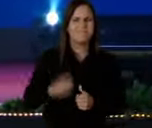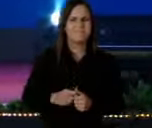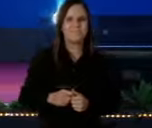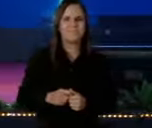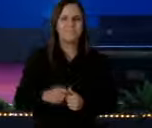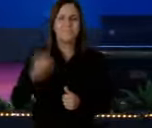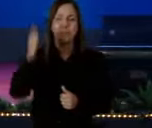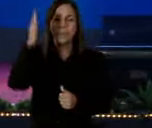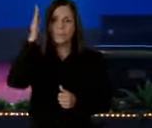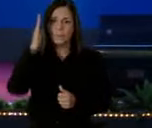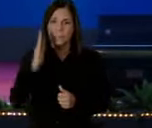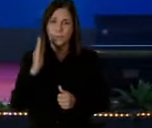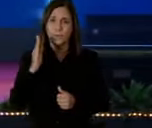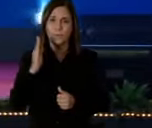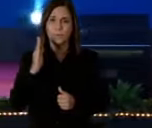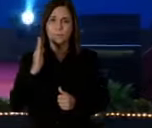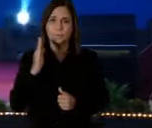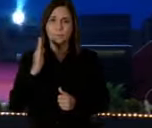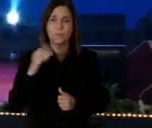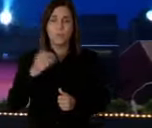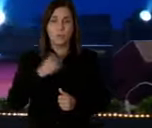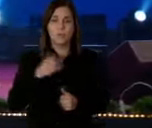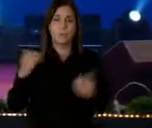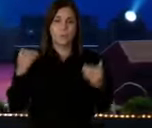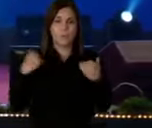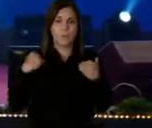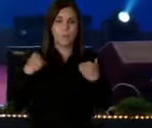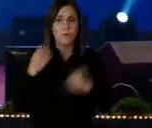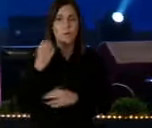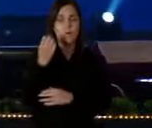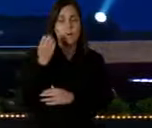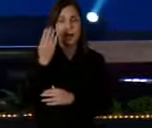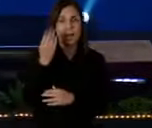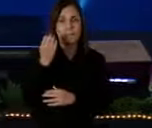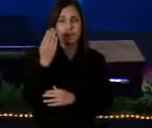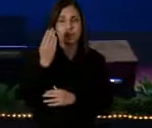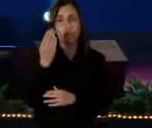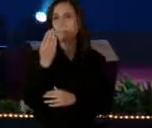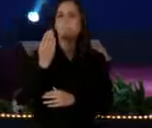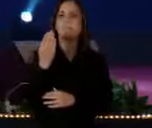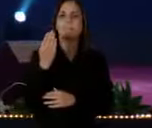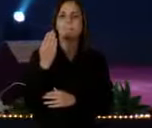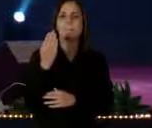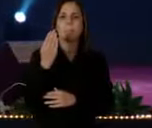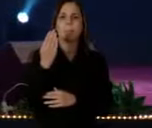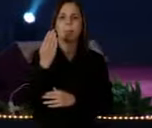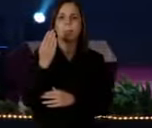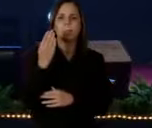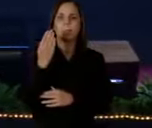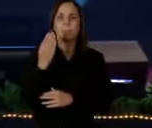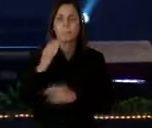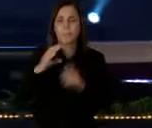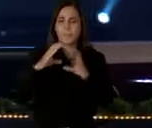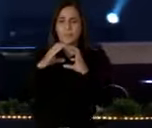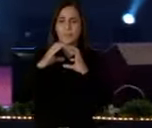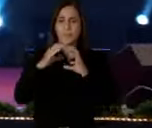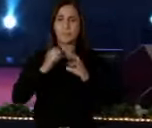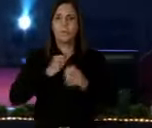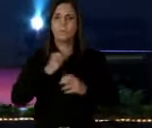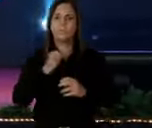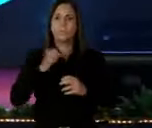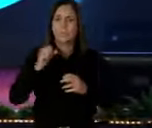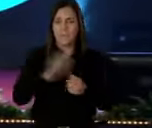Dios nos permitió, yo tengo 14 grabaciones y he ido rescatándolas, porque a veces voy a alguna congregación, eso me